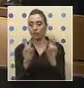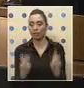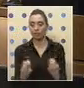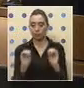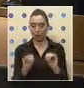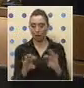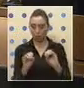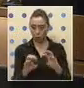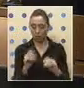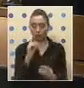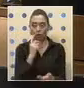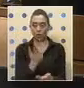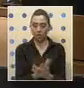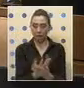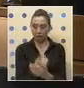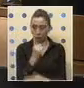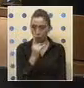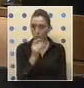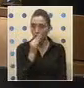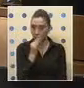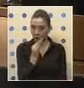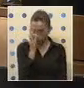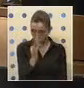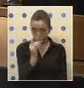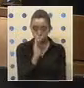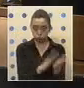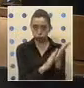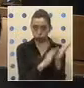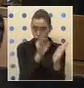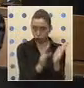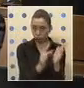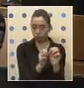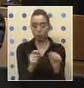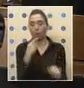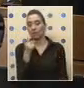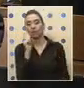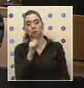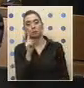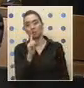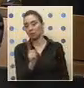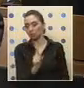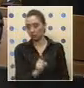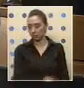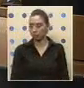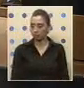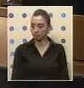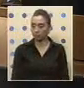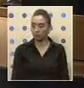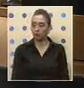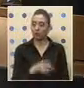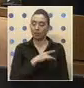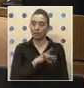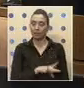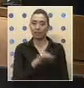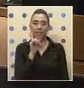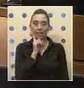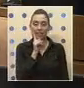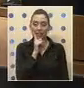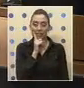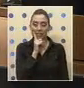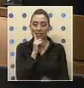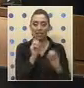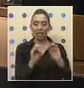educación. Hay un dato objetivo que aquí no puede ser desmentido, que Chile tiene la